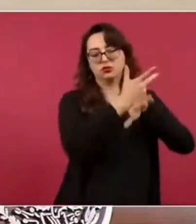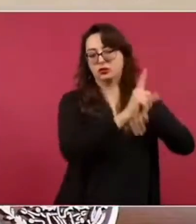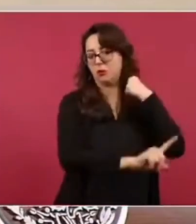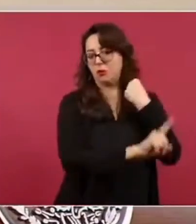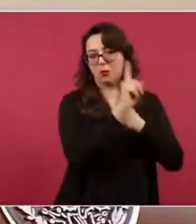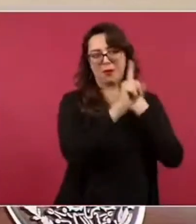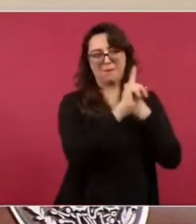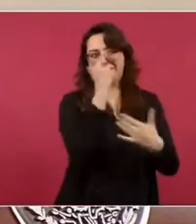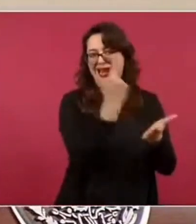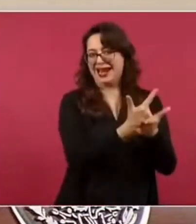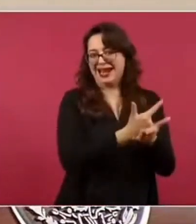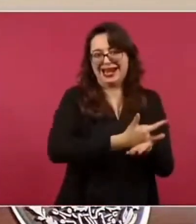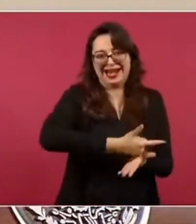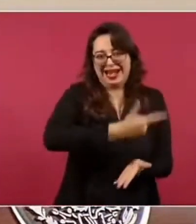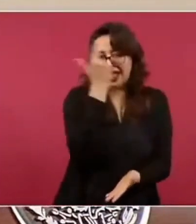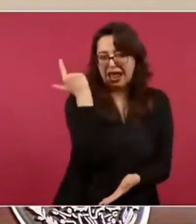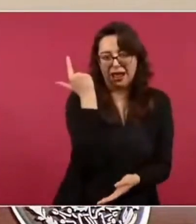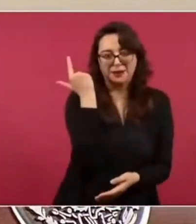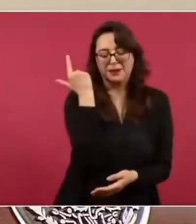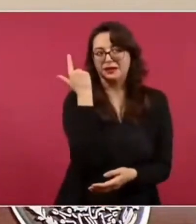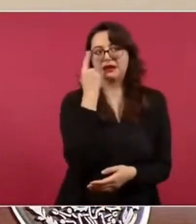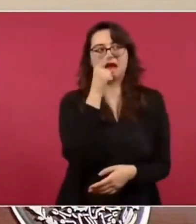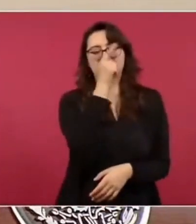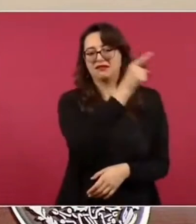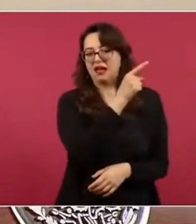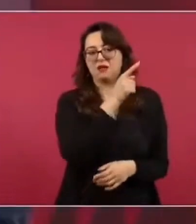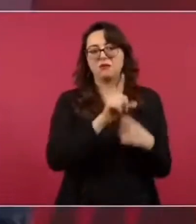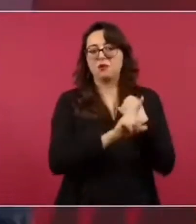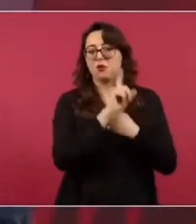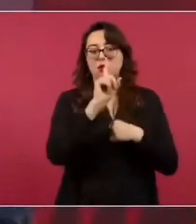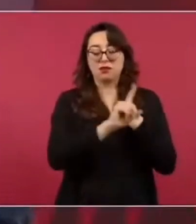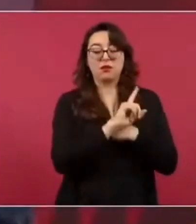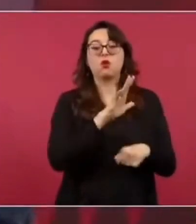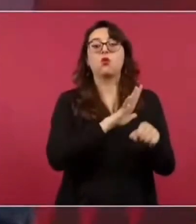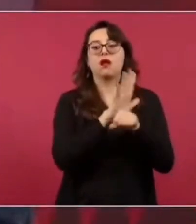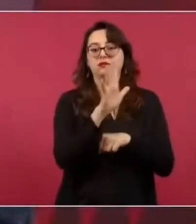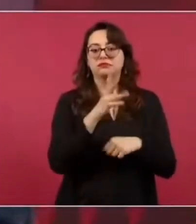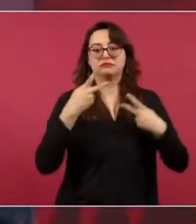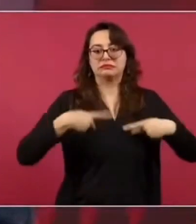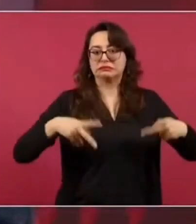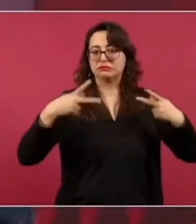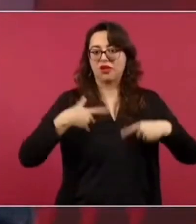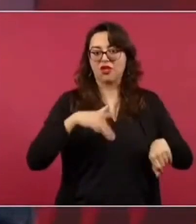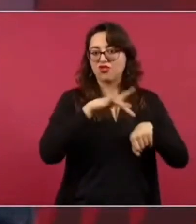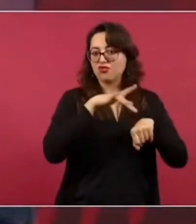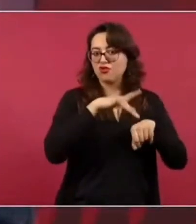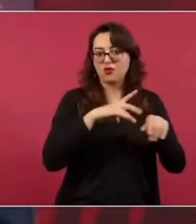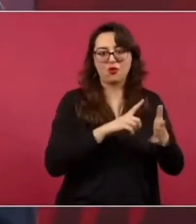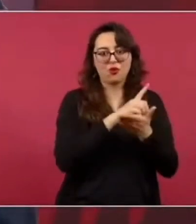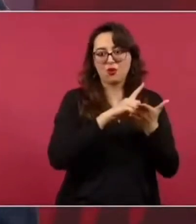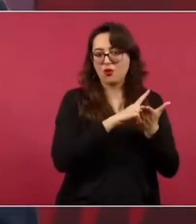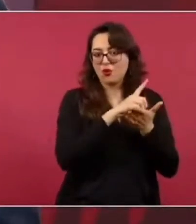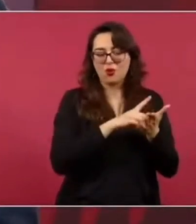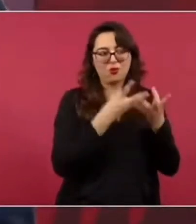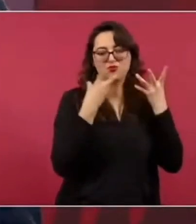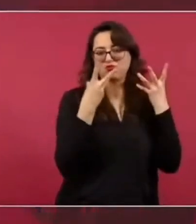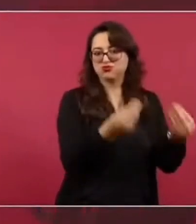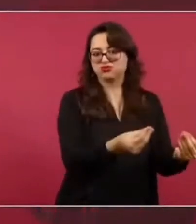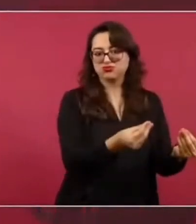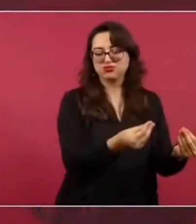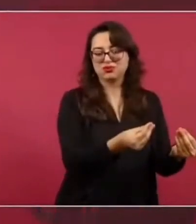Porque el problema en Estados Unidos es el consumo, es